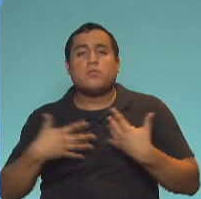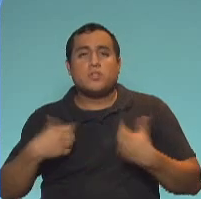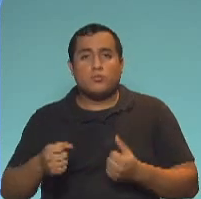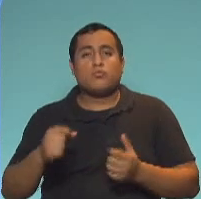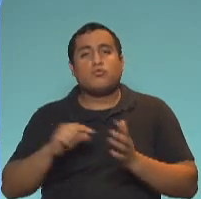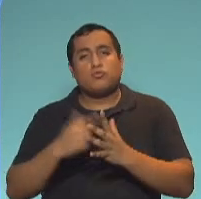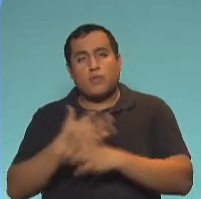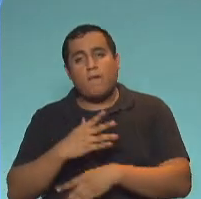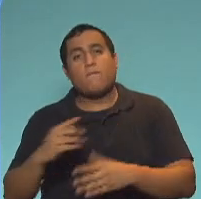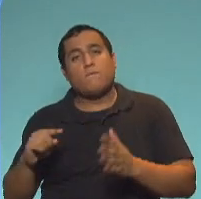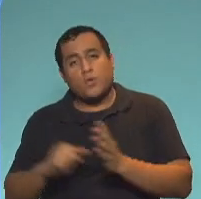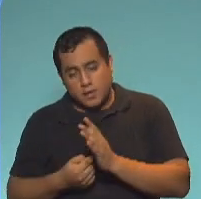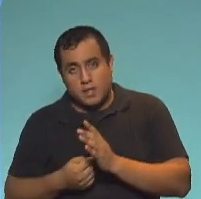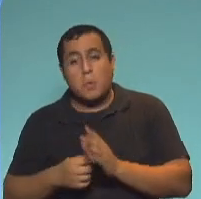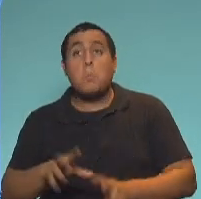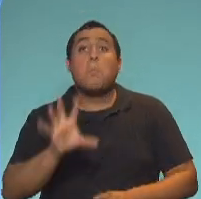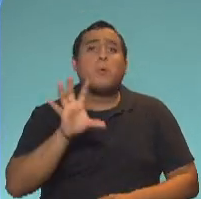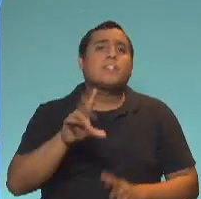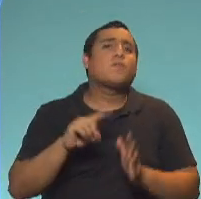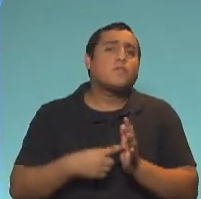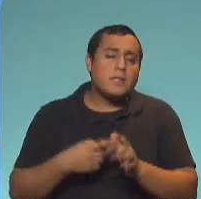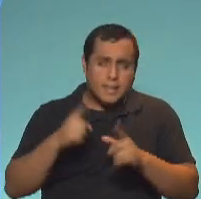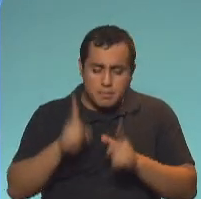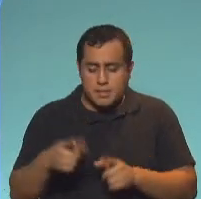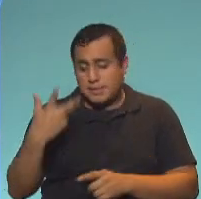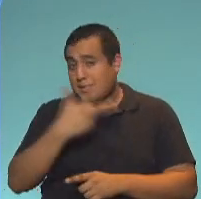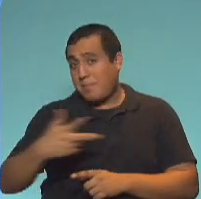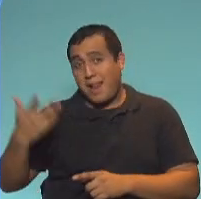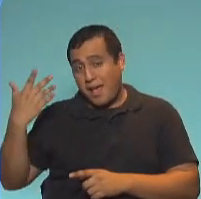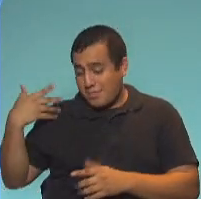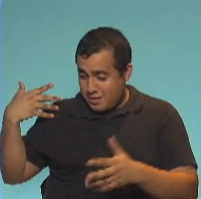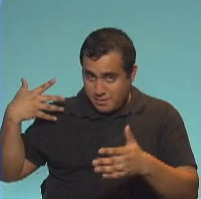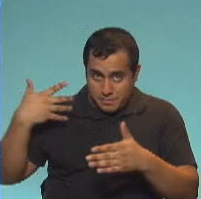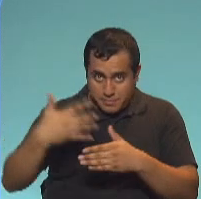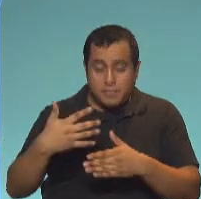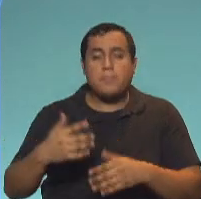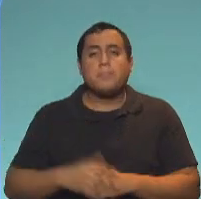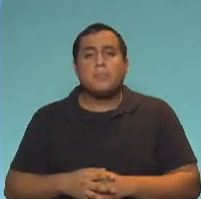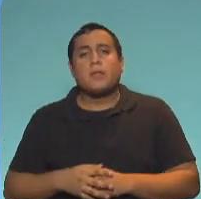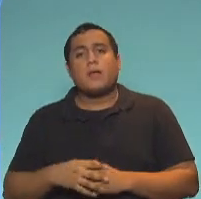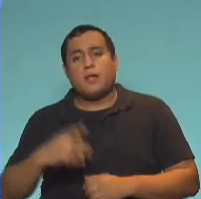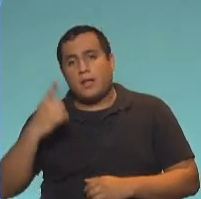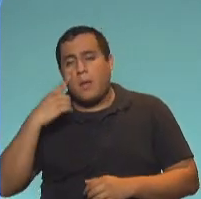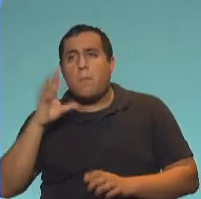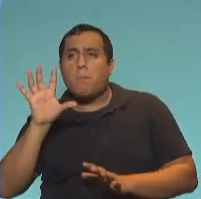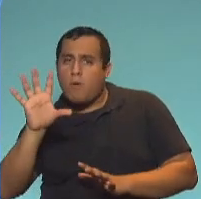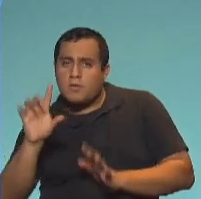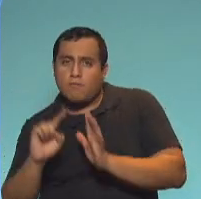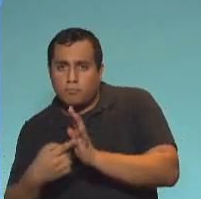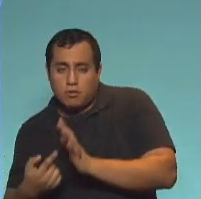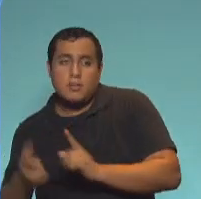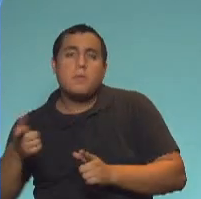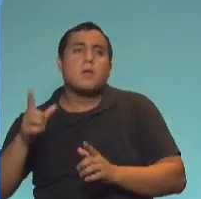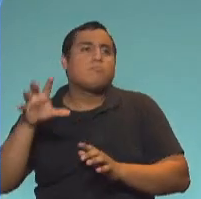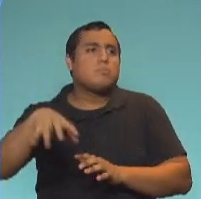relación con la provincia de buenos aires- también hace tres semanas se articuló no sólo con la provincia sino también con los